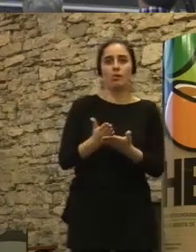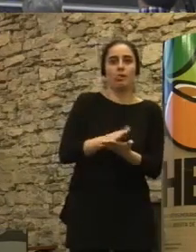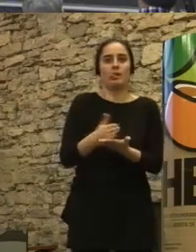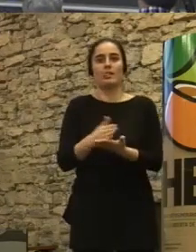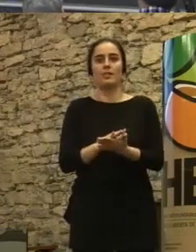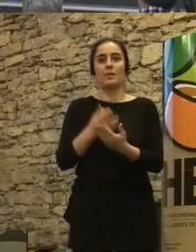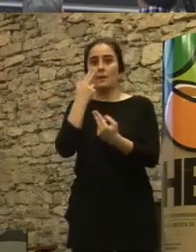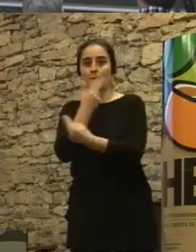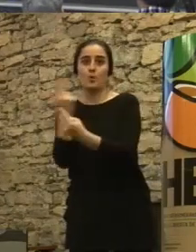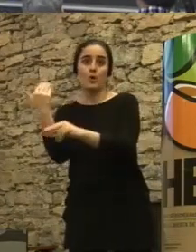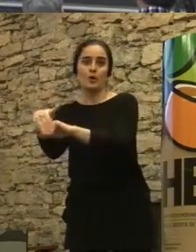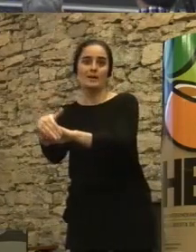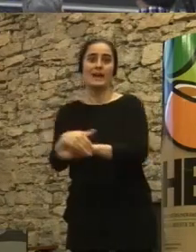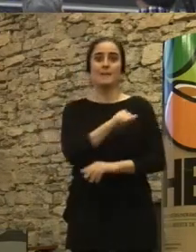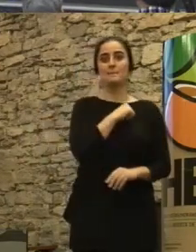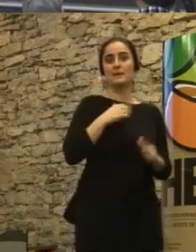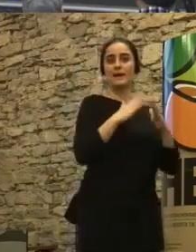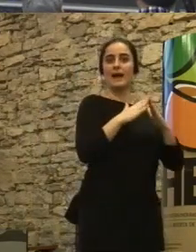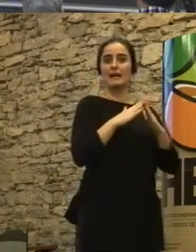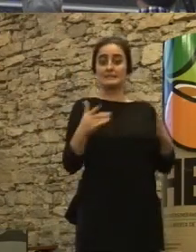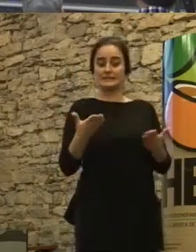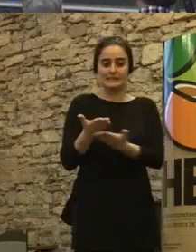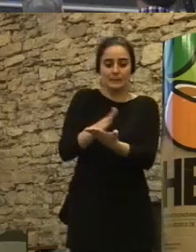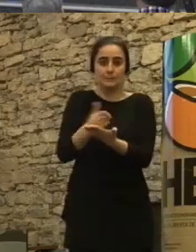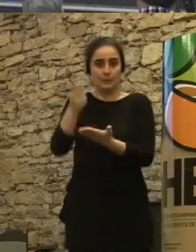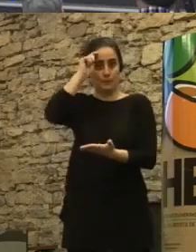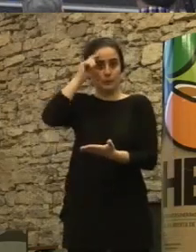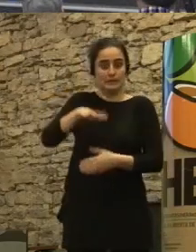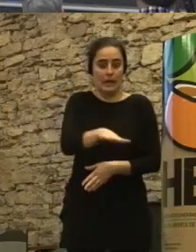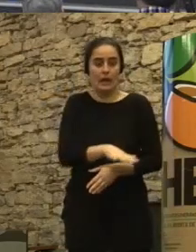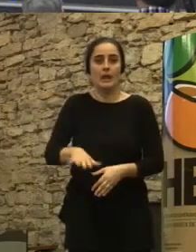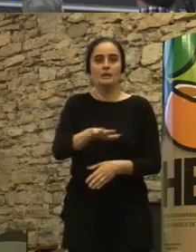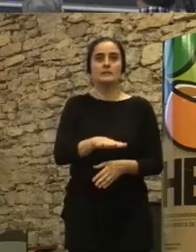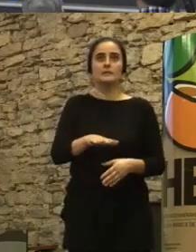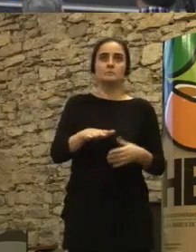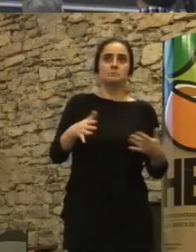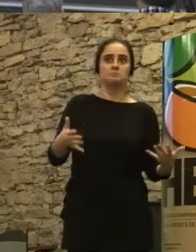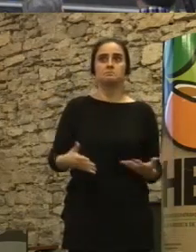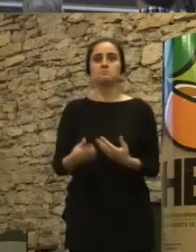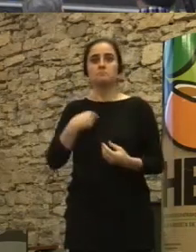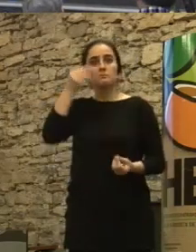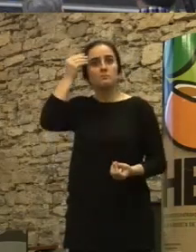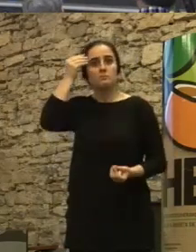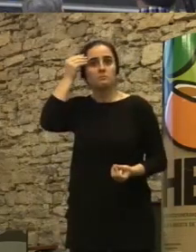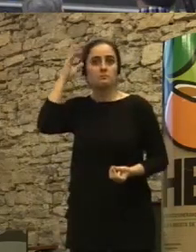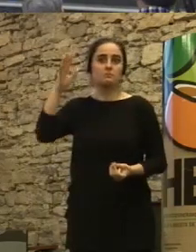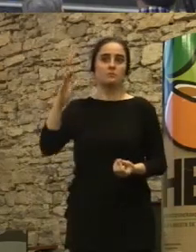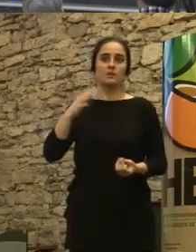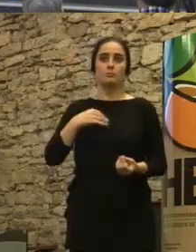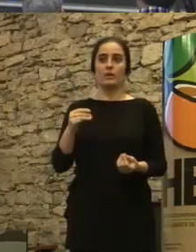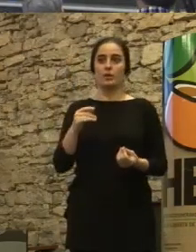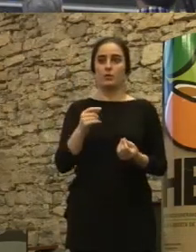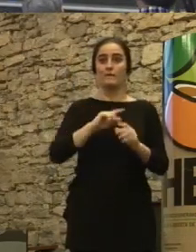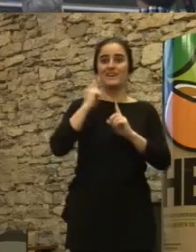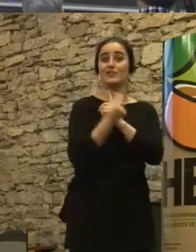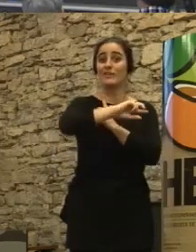el espacio público de la calle y el espacio privado de nuestras viviendas. Y creo que por muy diferentes